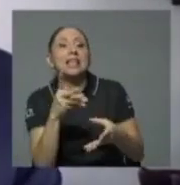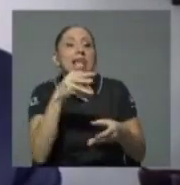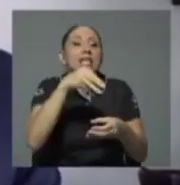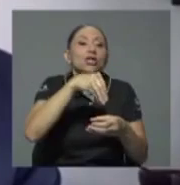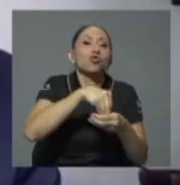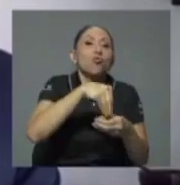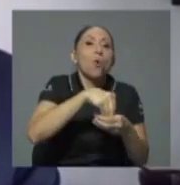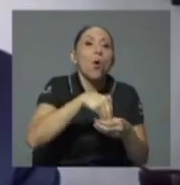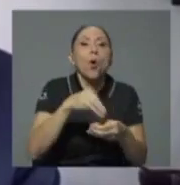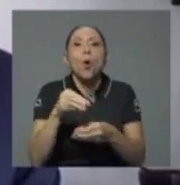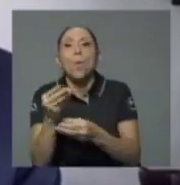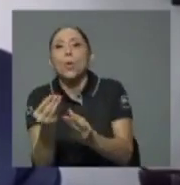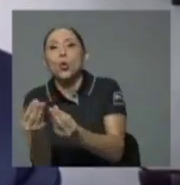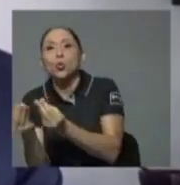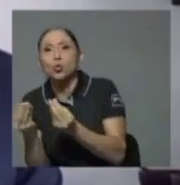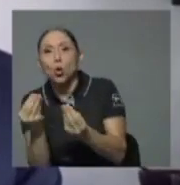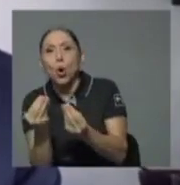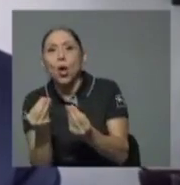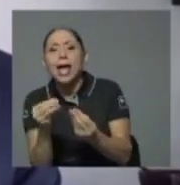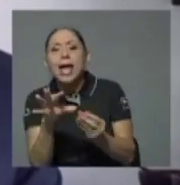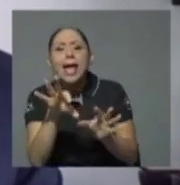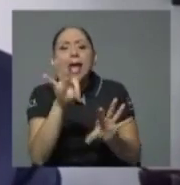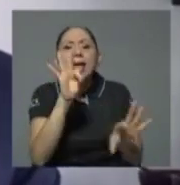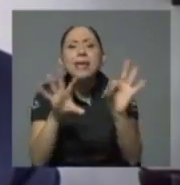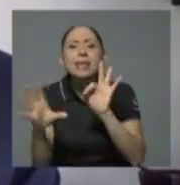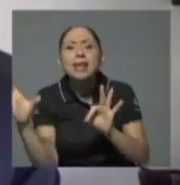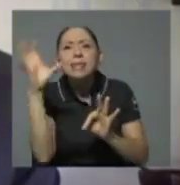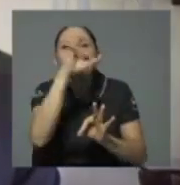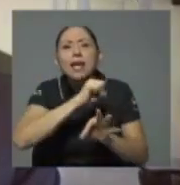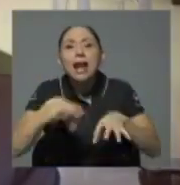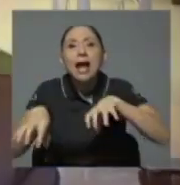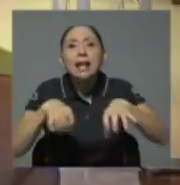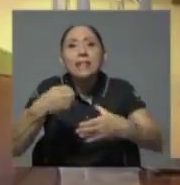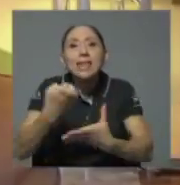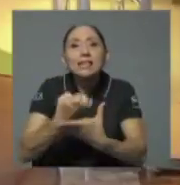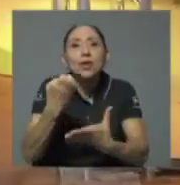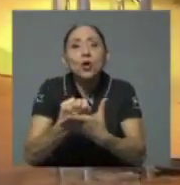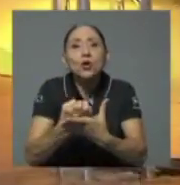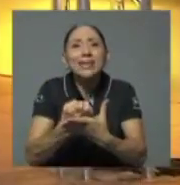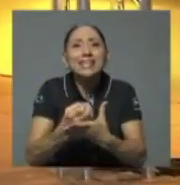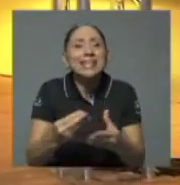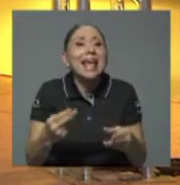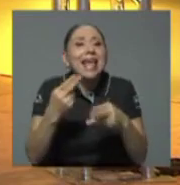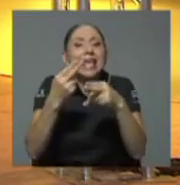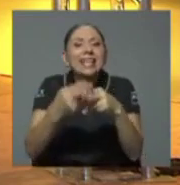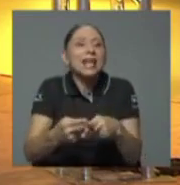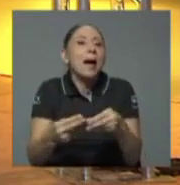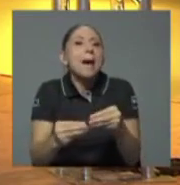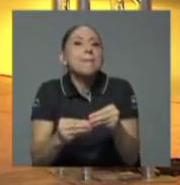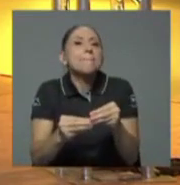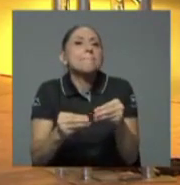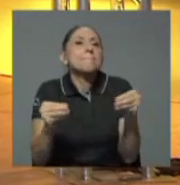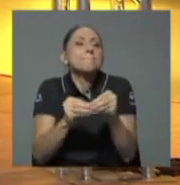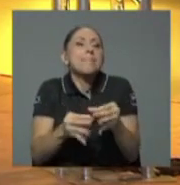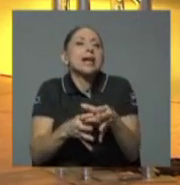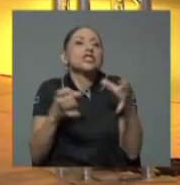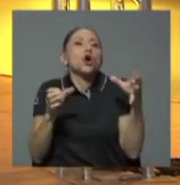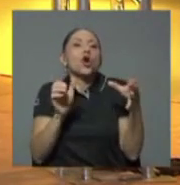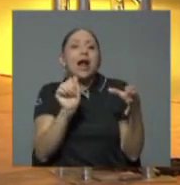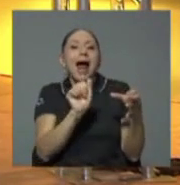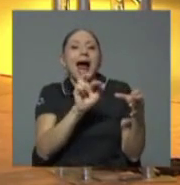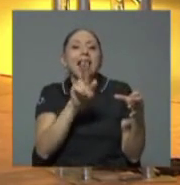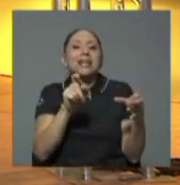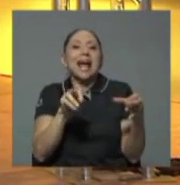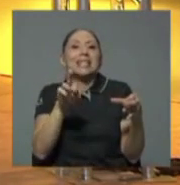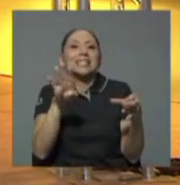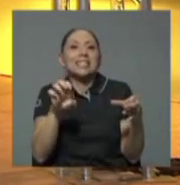aquellas actividades económicas de mayor arrastre, decimos los economistas, o sea, que tengan mayor impacto hacia adelante y